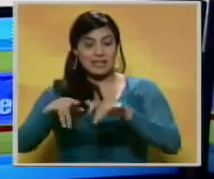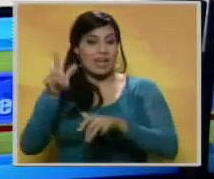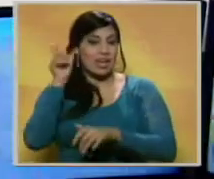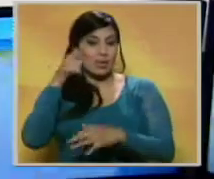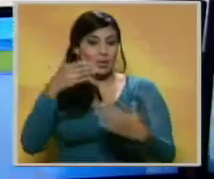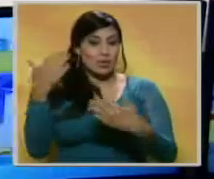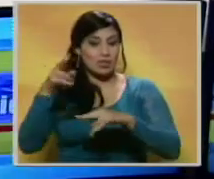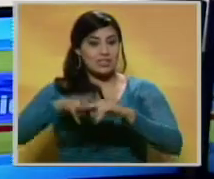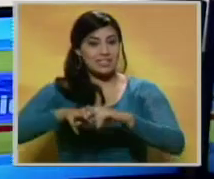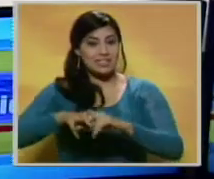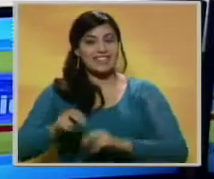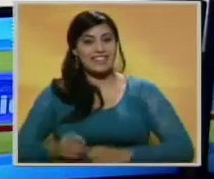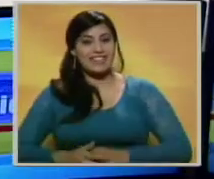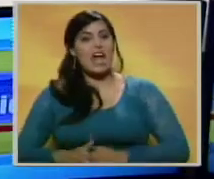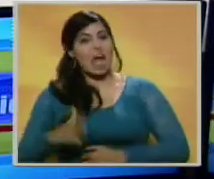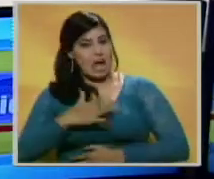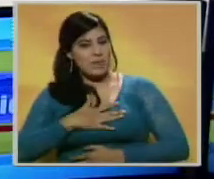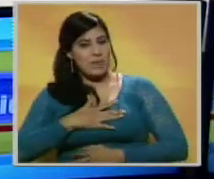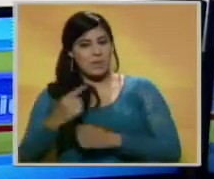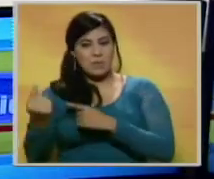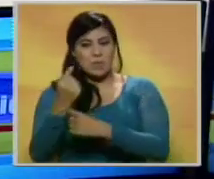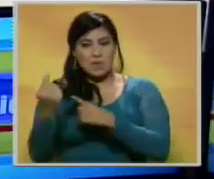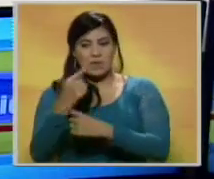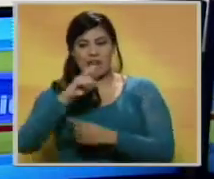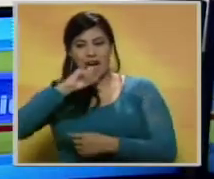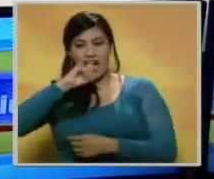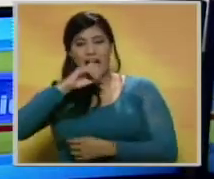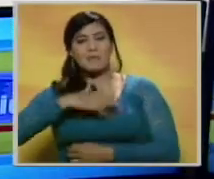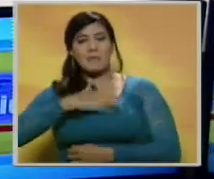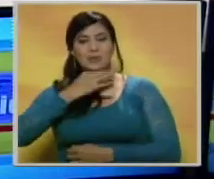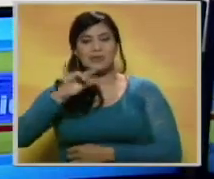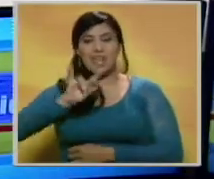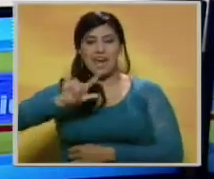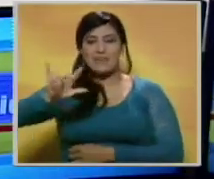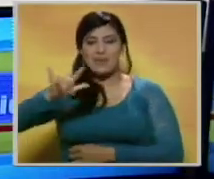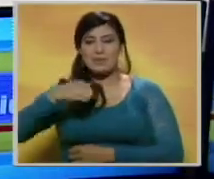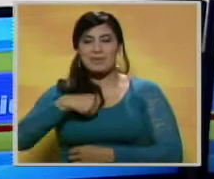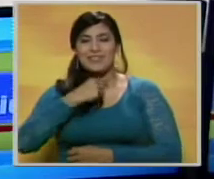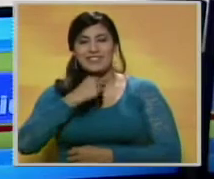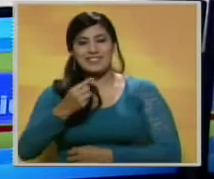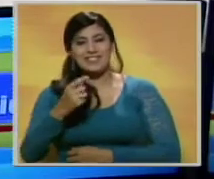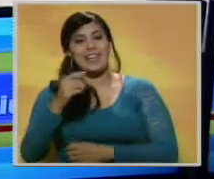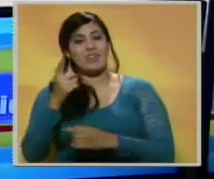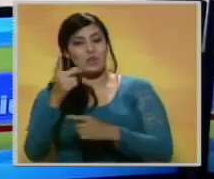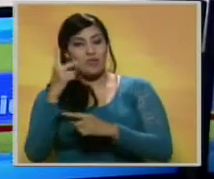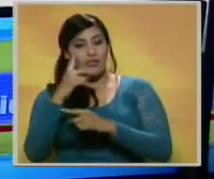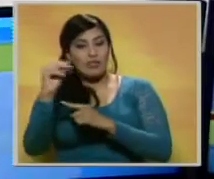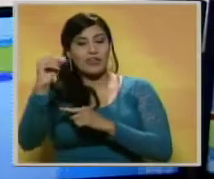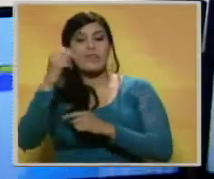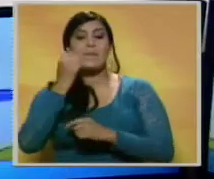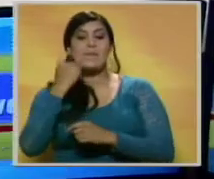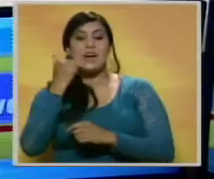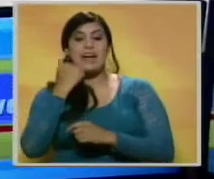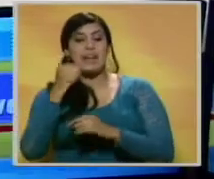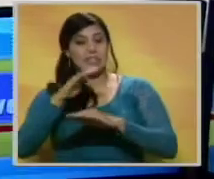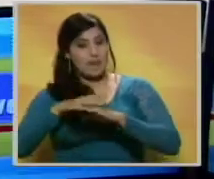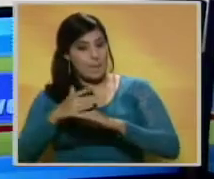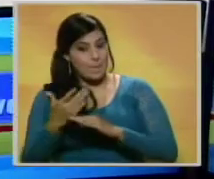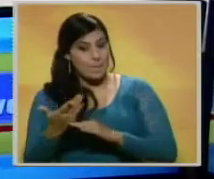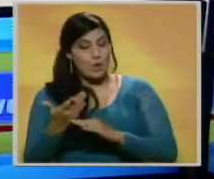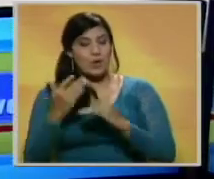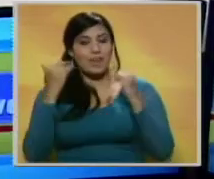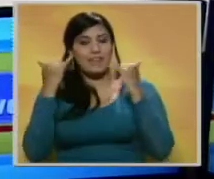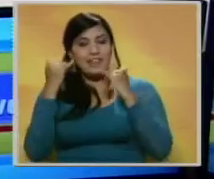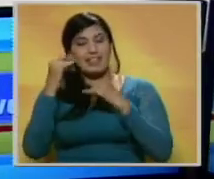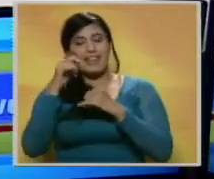aquí sentadito tu concierto. A mí me gustó el reclamo que me hiciste, el reclamo de amor. Bueno, yo sé que te fuiste a Valencia porque una forma de